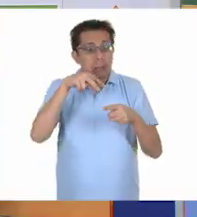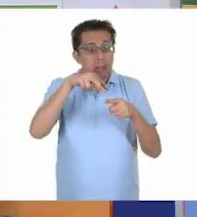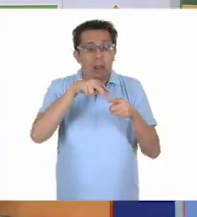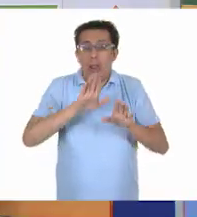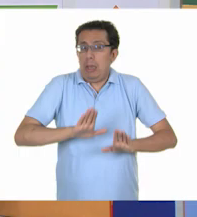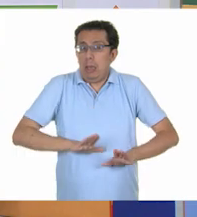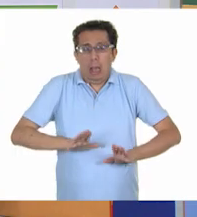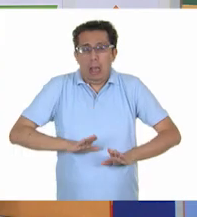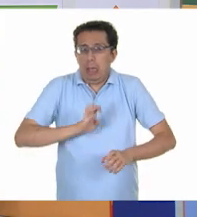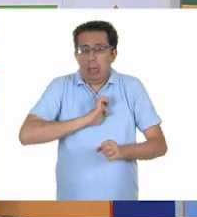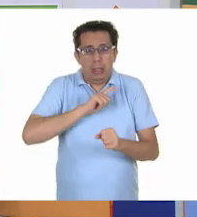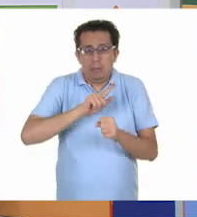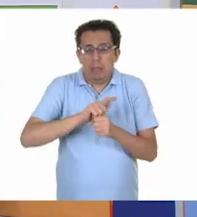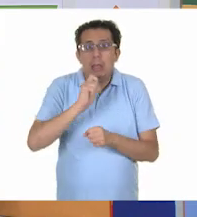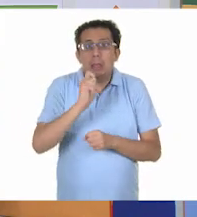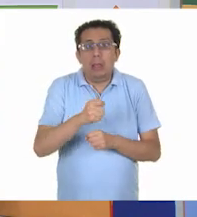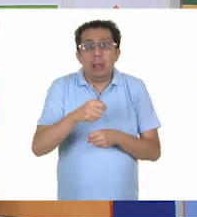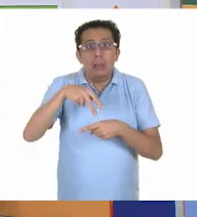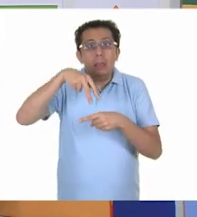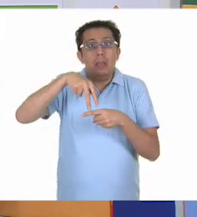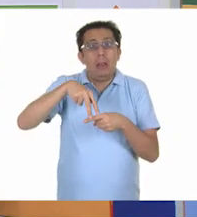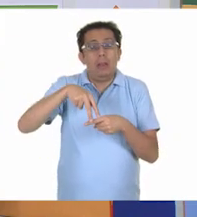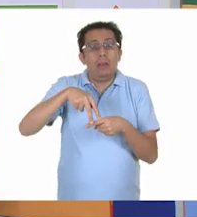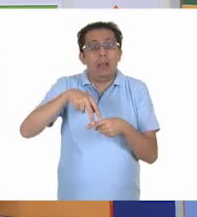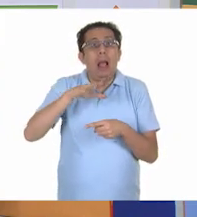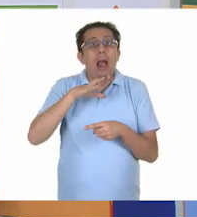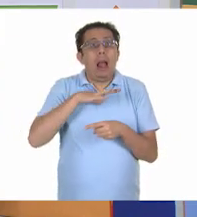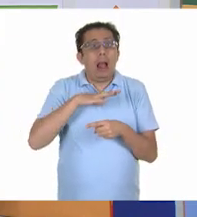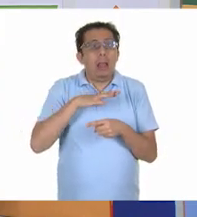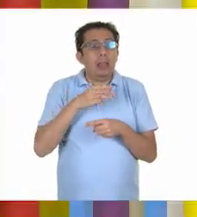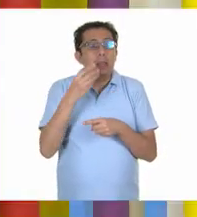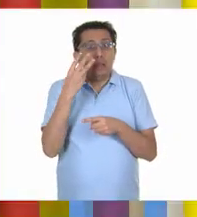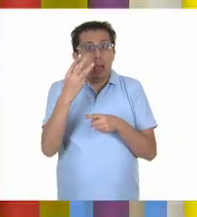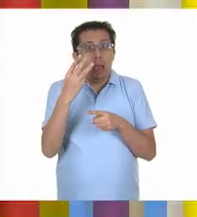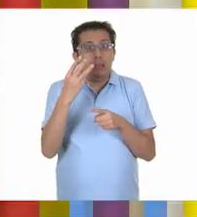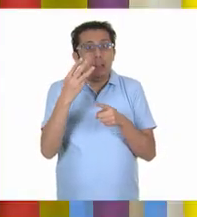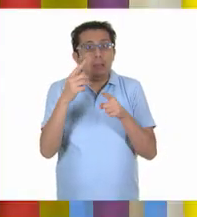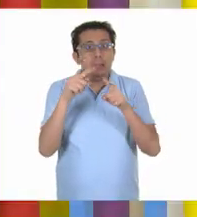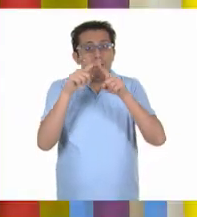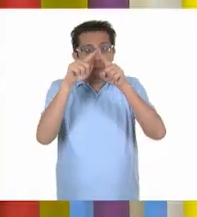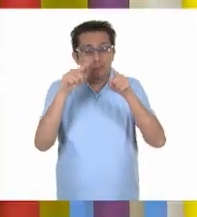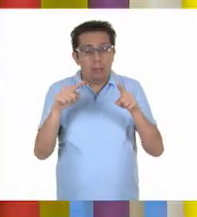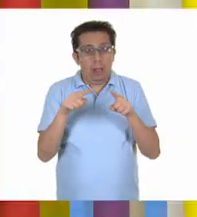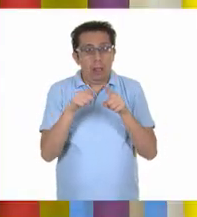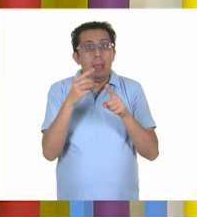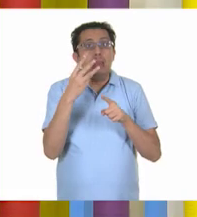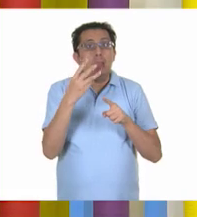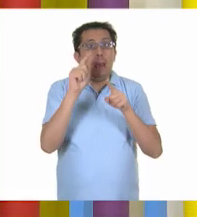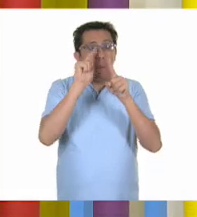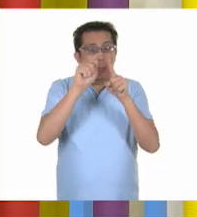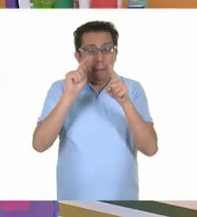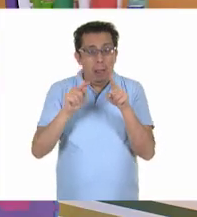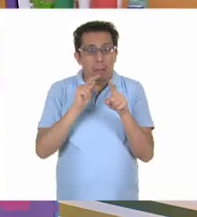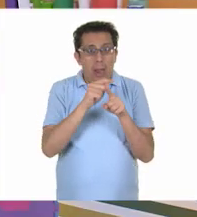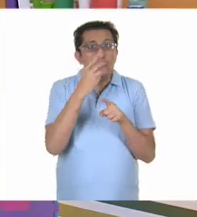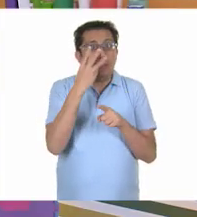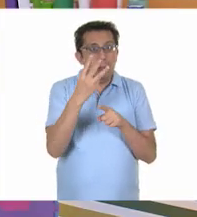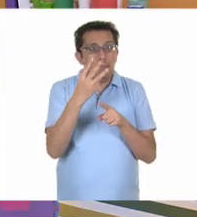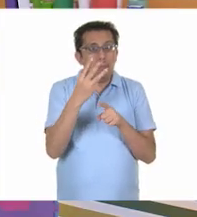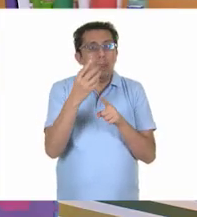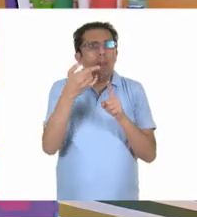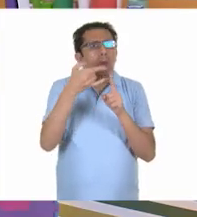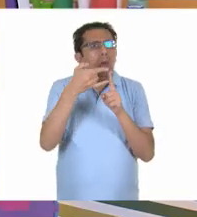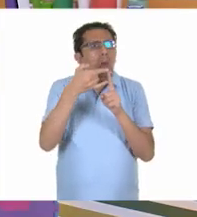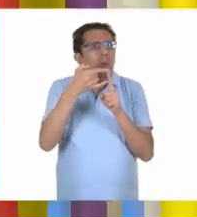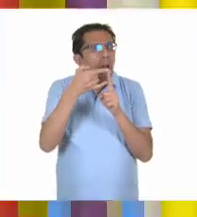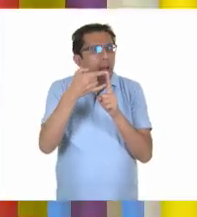característica particular. ¿Cuál es? Que los triángulos tienen tres vértices y tres aristas. Muy bien. ¿Y los